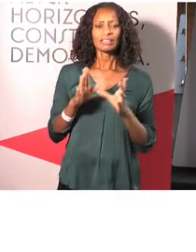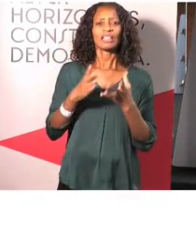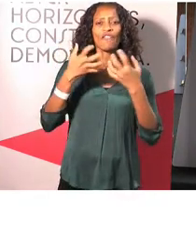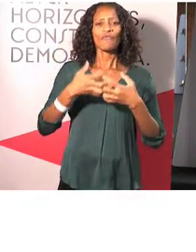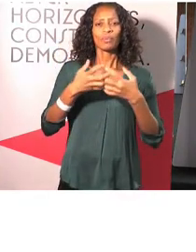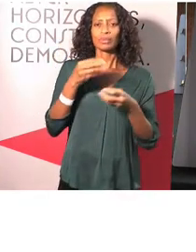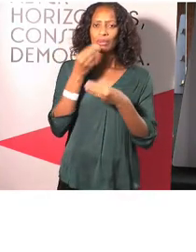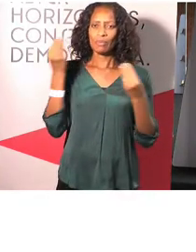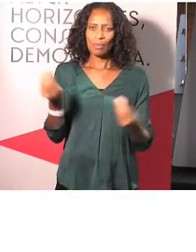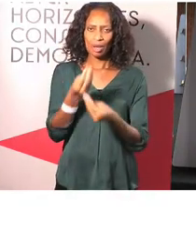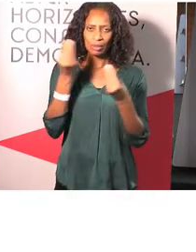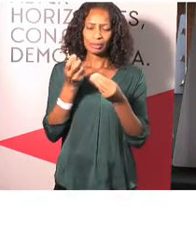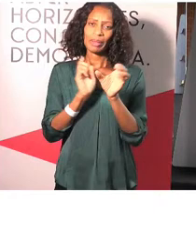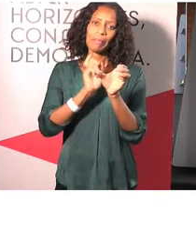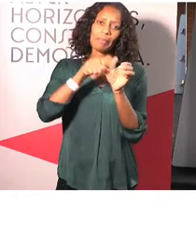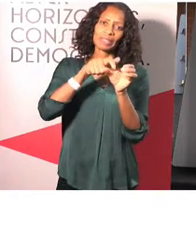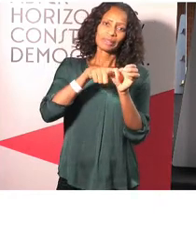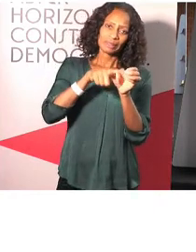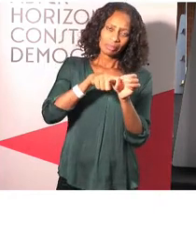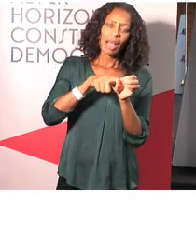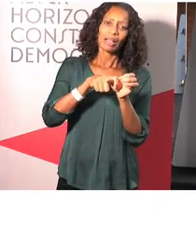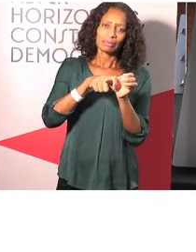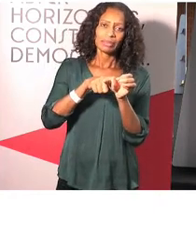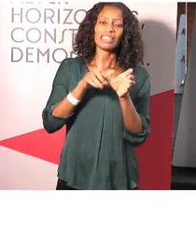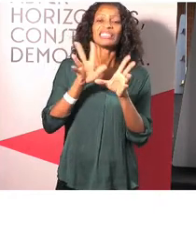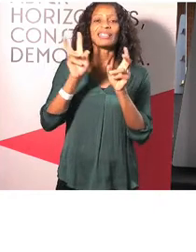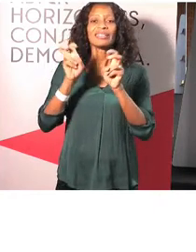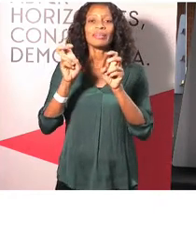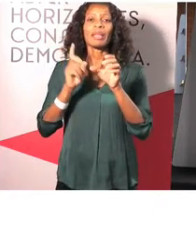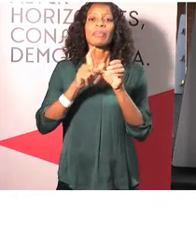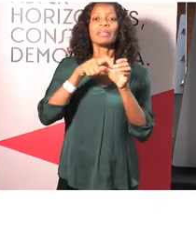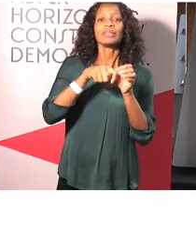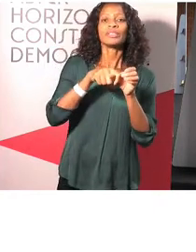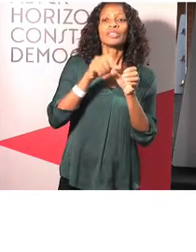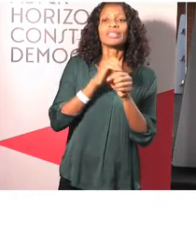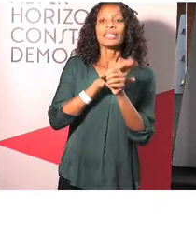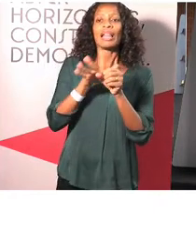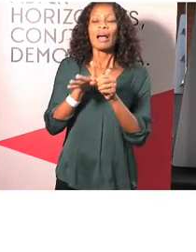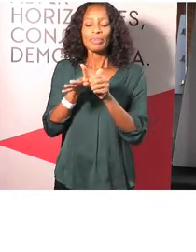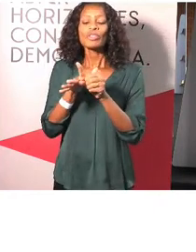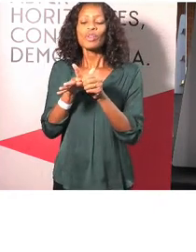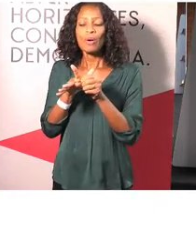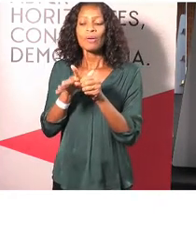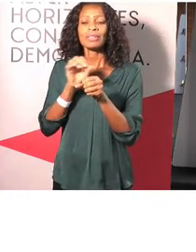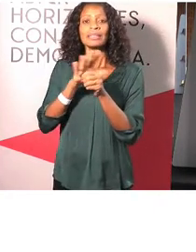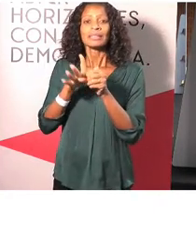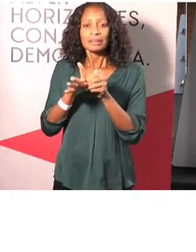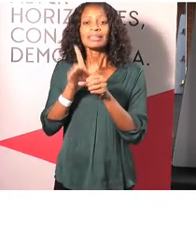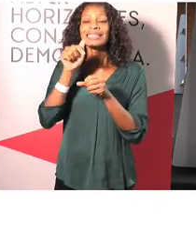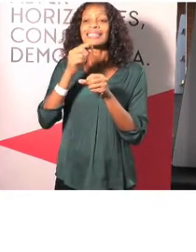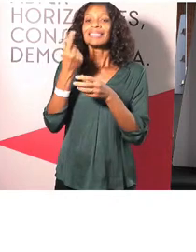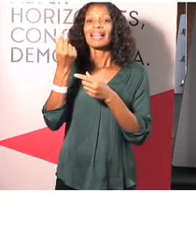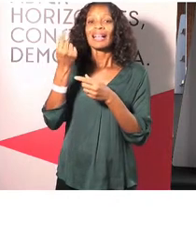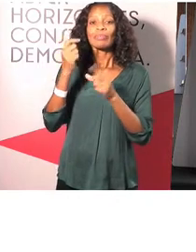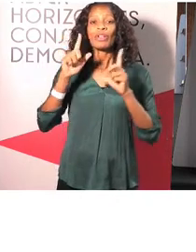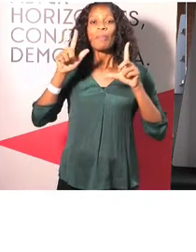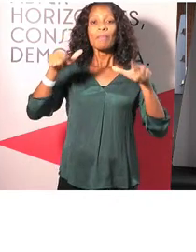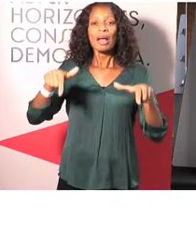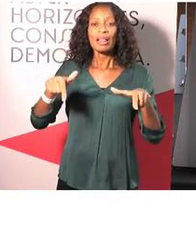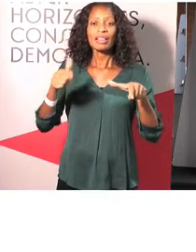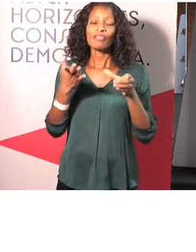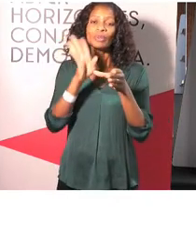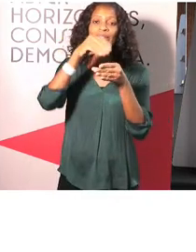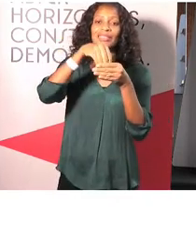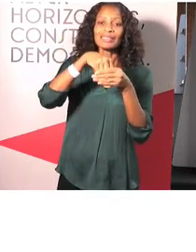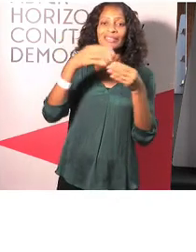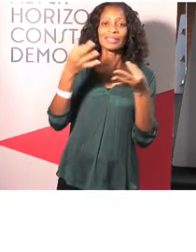de participación es el ámbito, y para cerrar, sí que donde se ve que el capitalismo de plataforma incluye, por poner un